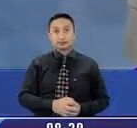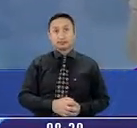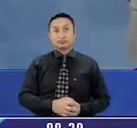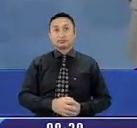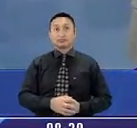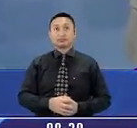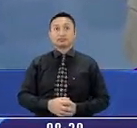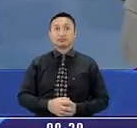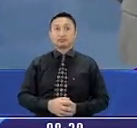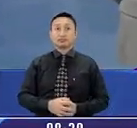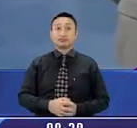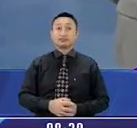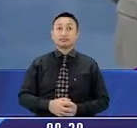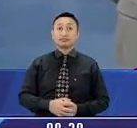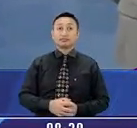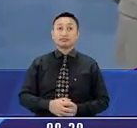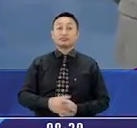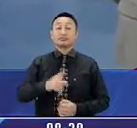los aprobados,